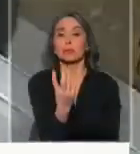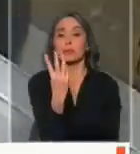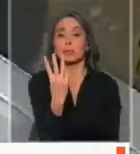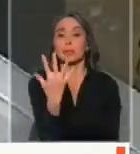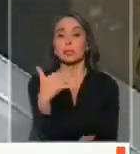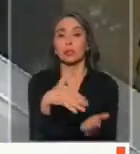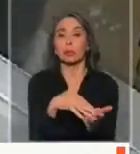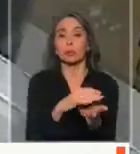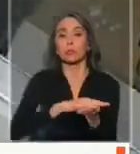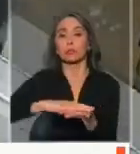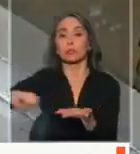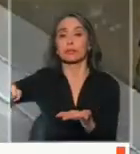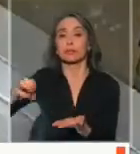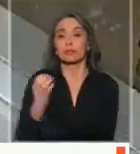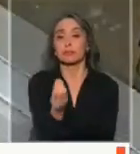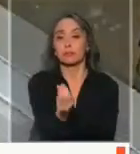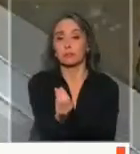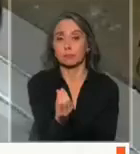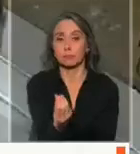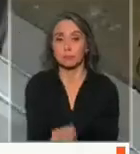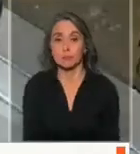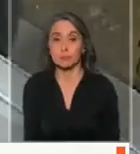35 mil pesos.